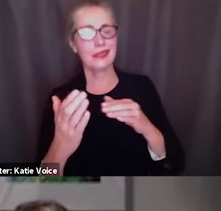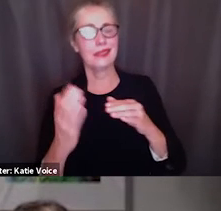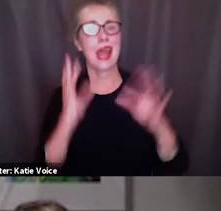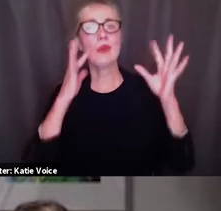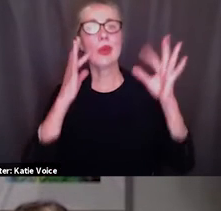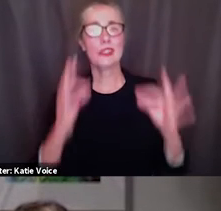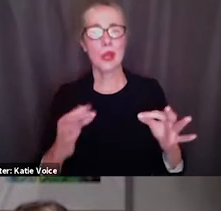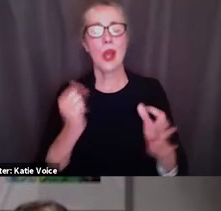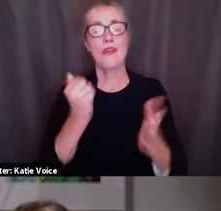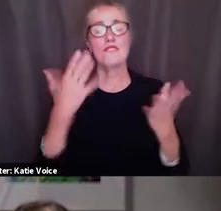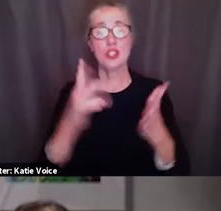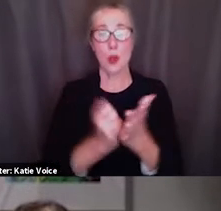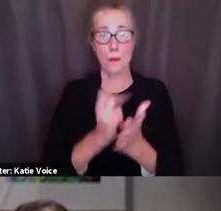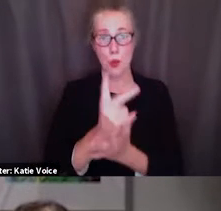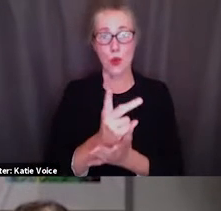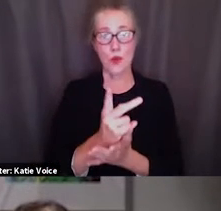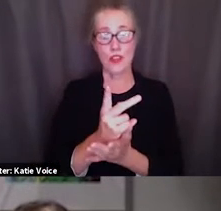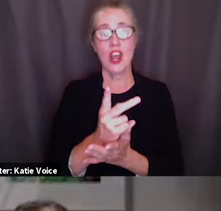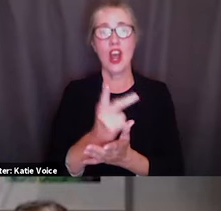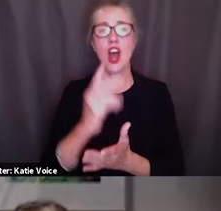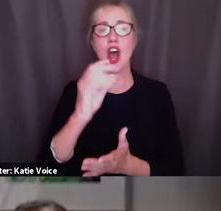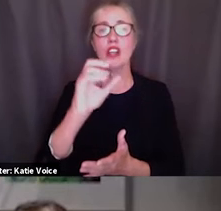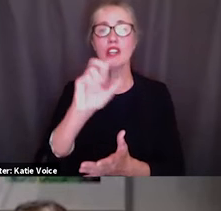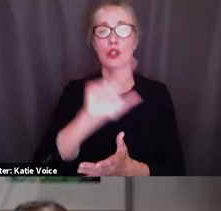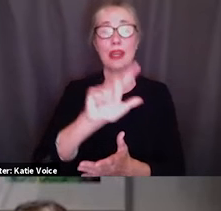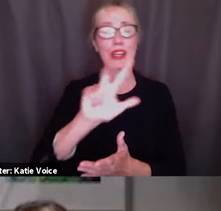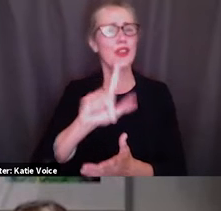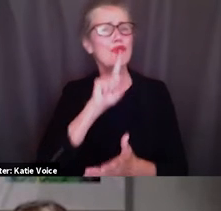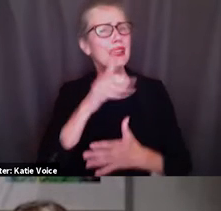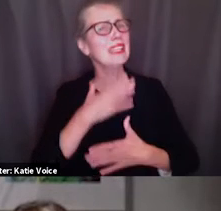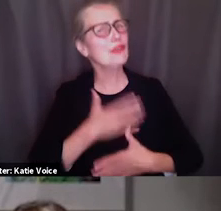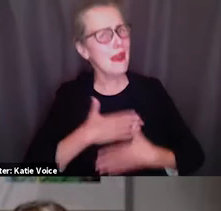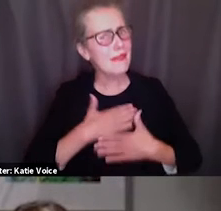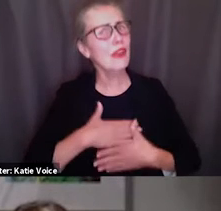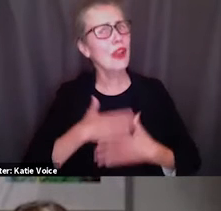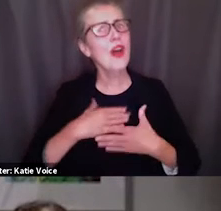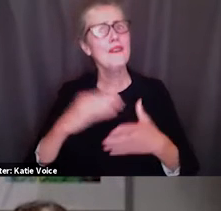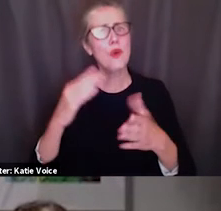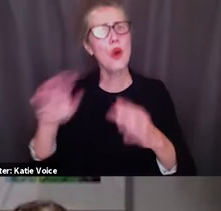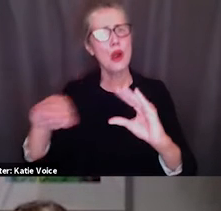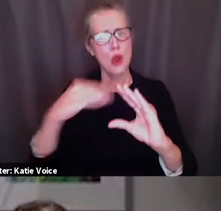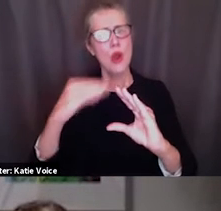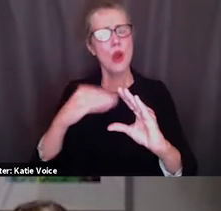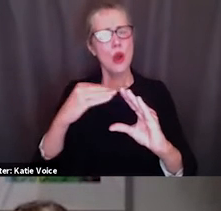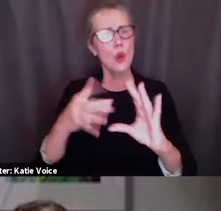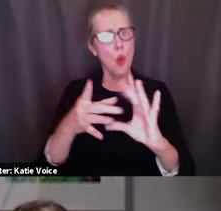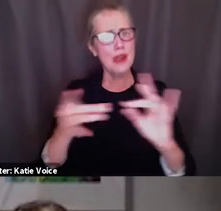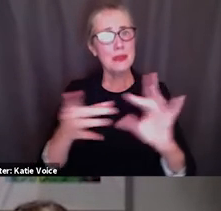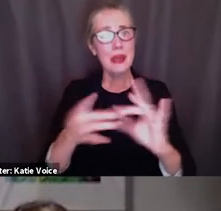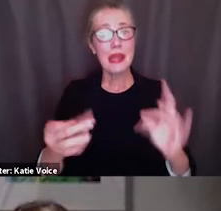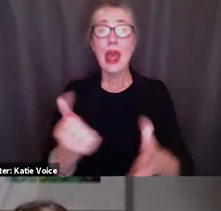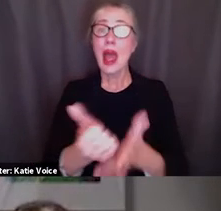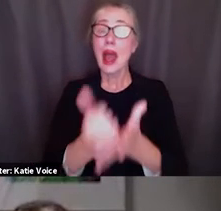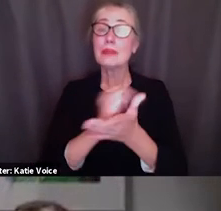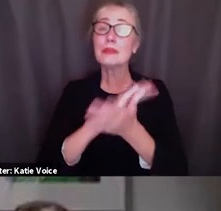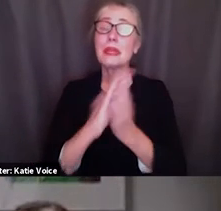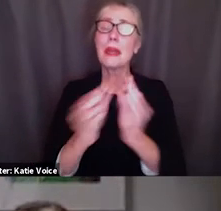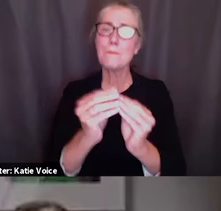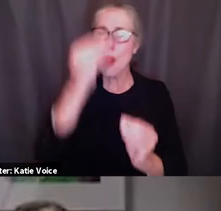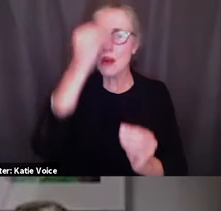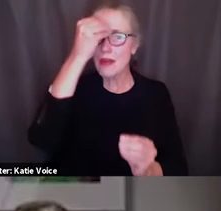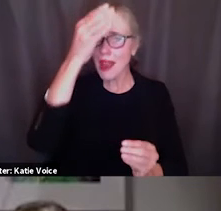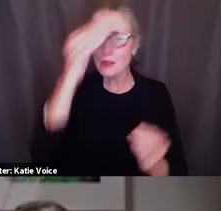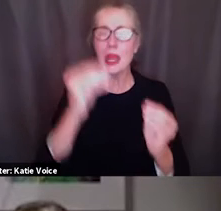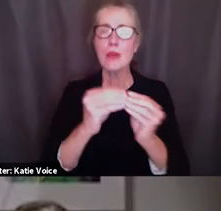el 23. Y de nuevo, estoy muy agradecida por esta correspondencia. Nos ayuda a ser más reflexivos.